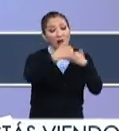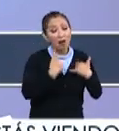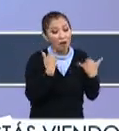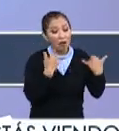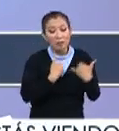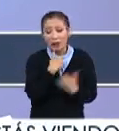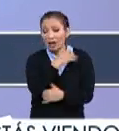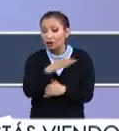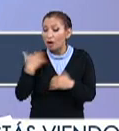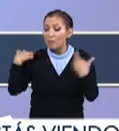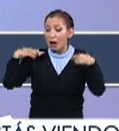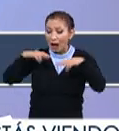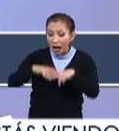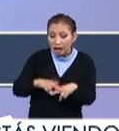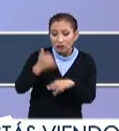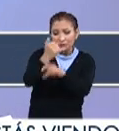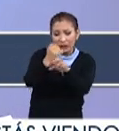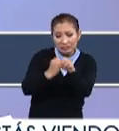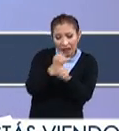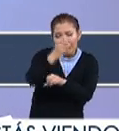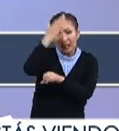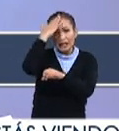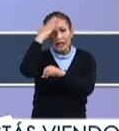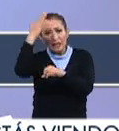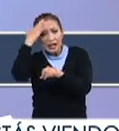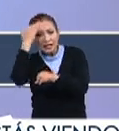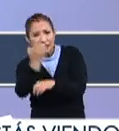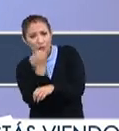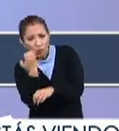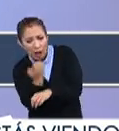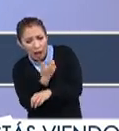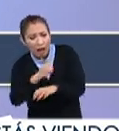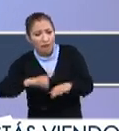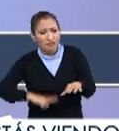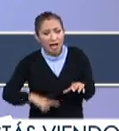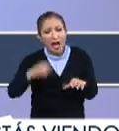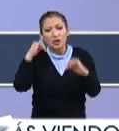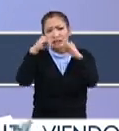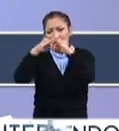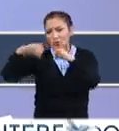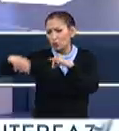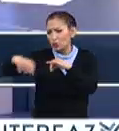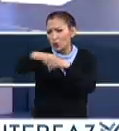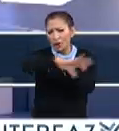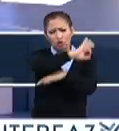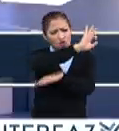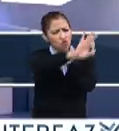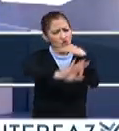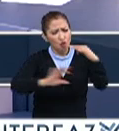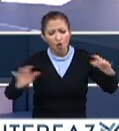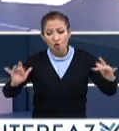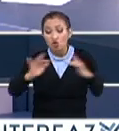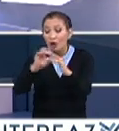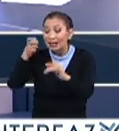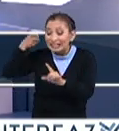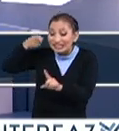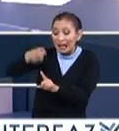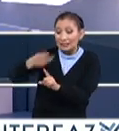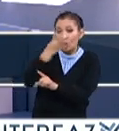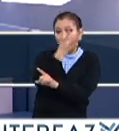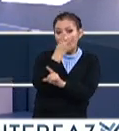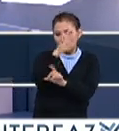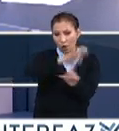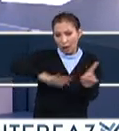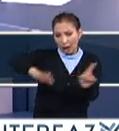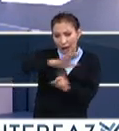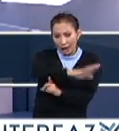jóvenes, a académicos, a líderes escolares, a gobiernos, a instituciones, en estos 4